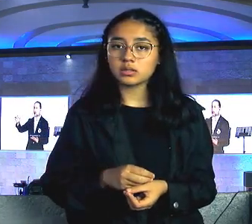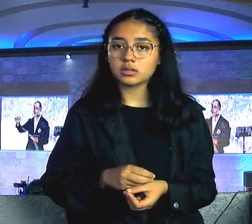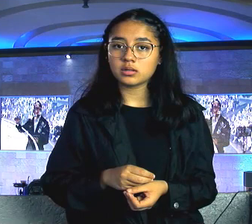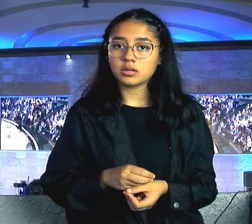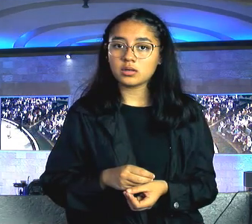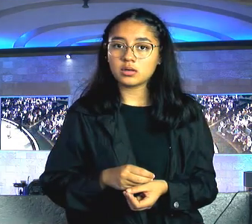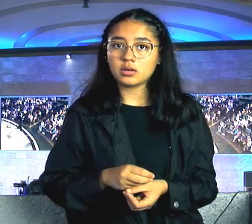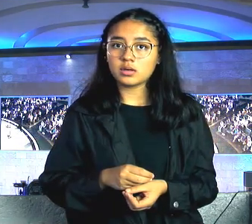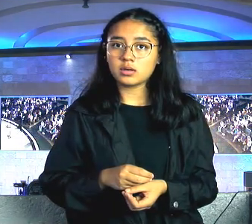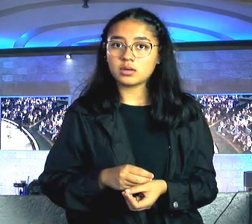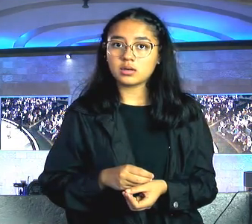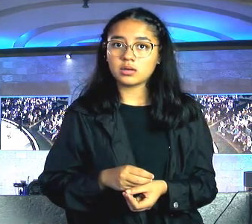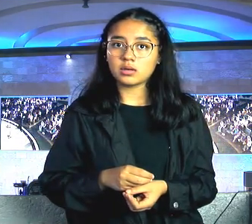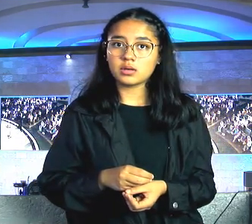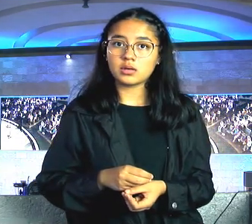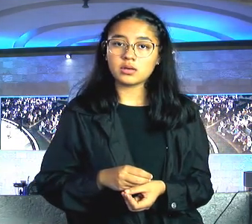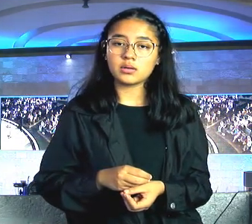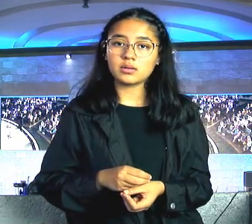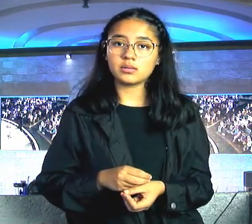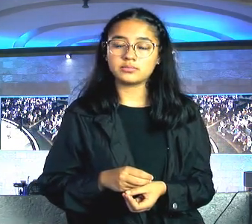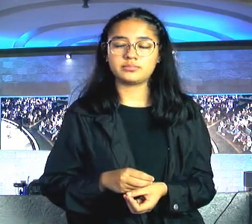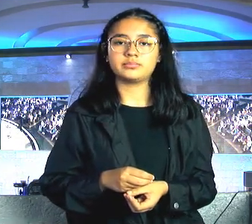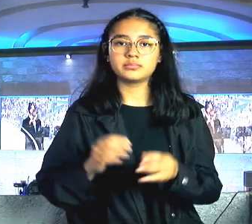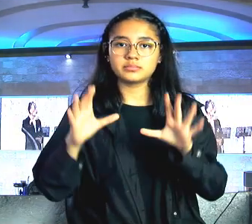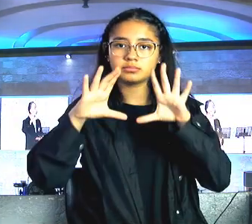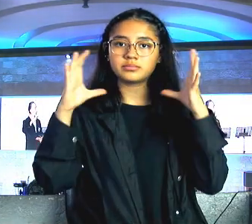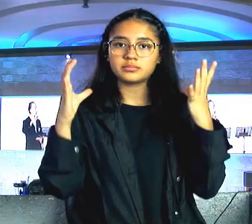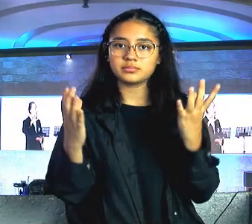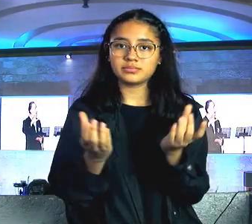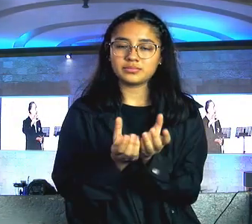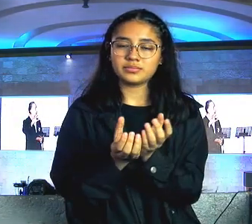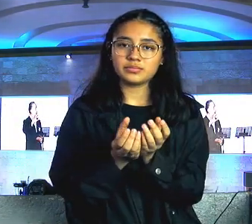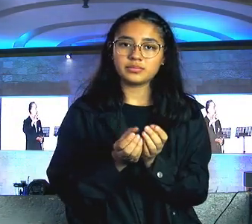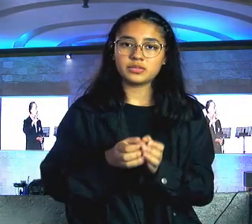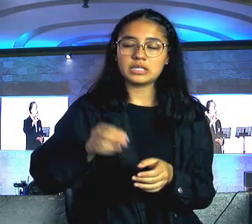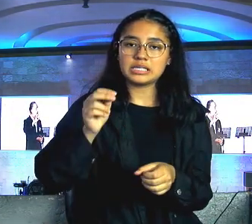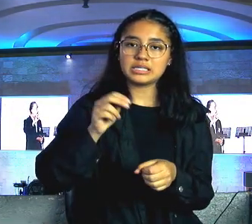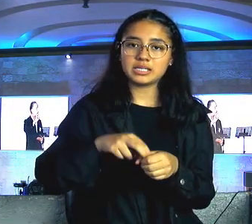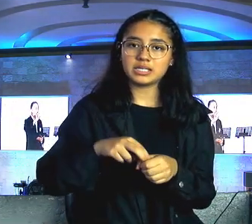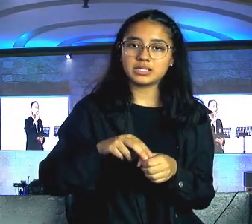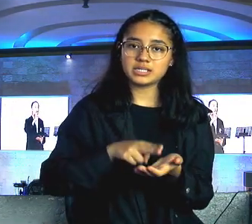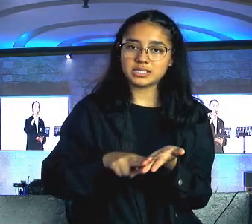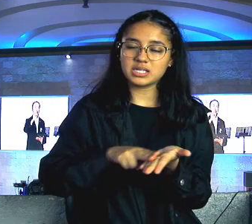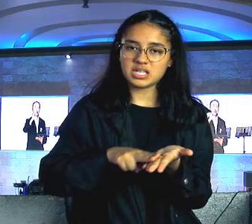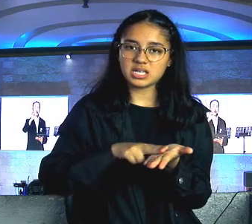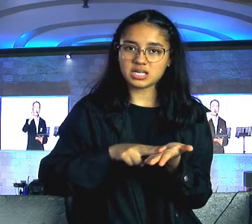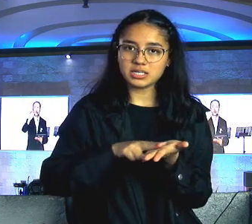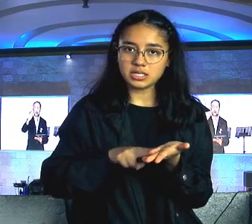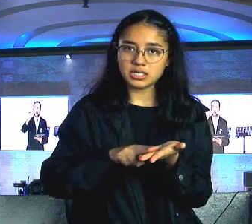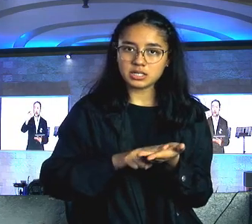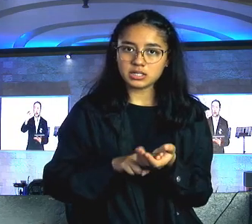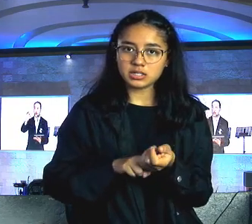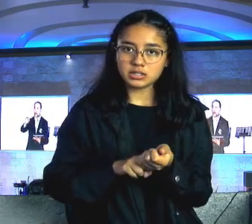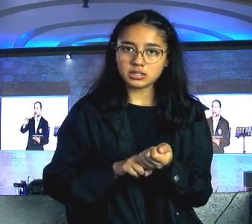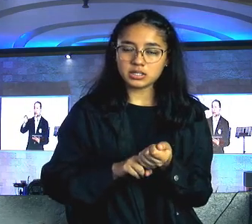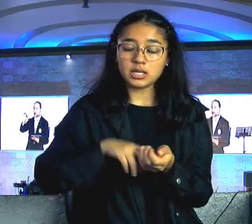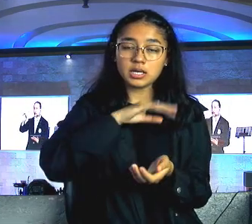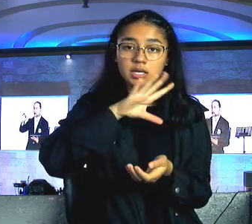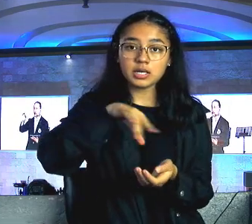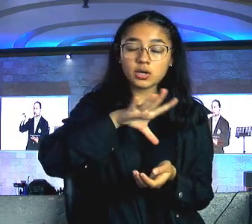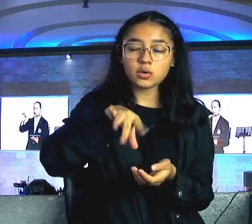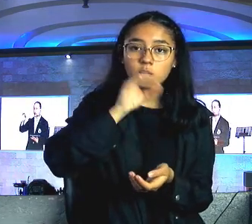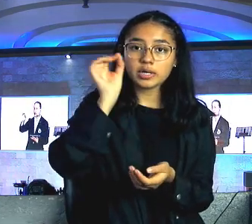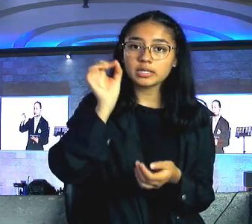bolsas negras con restos de seres humanos en algún lugar, y descubren un mechón de cabellos,